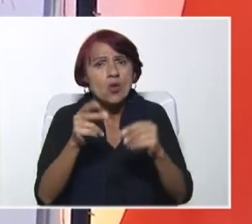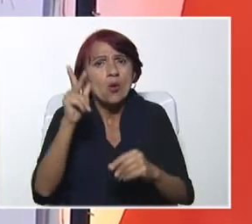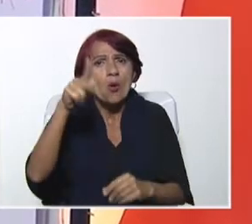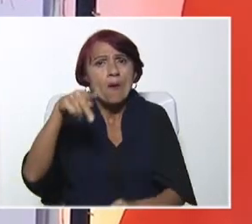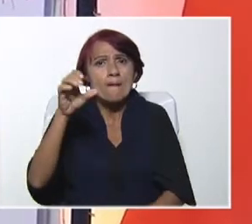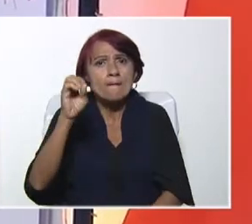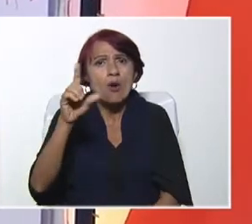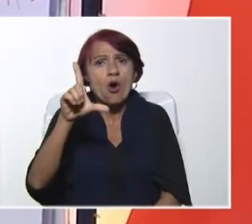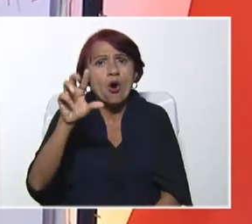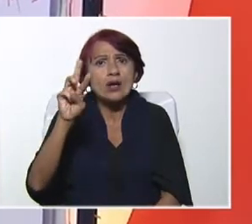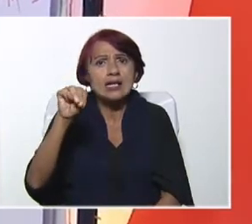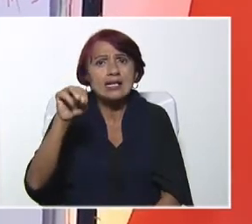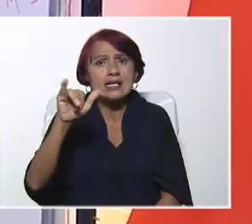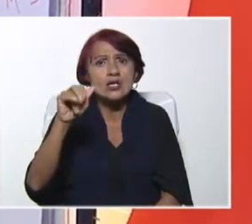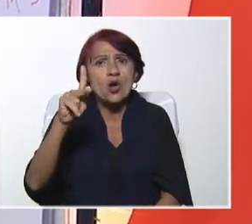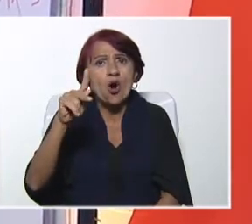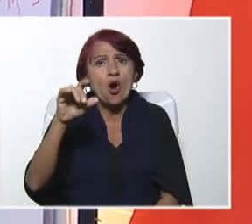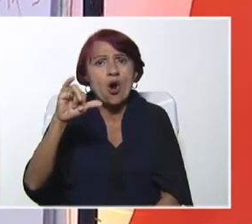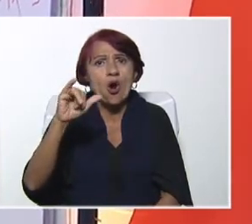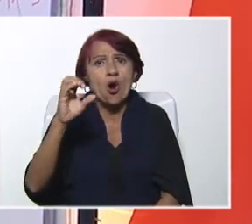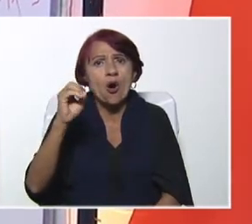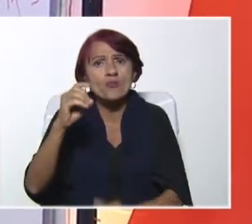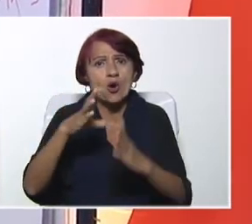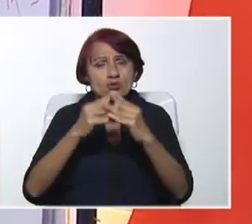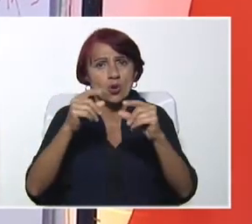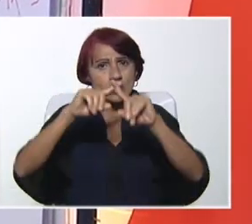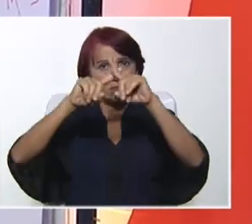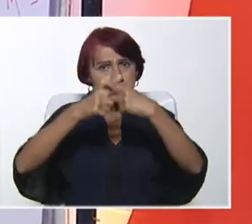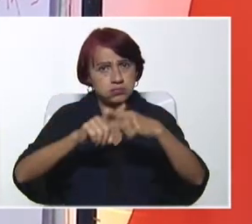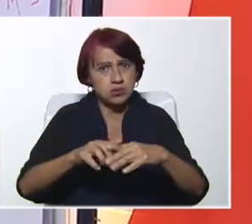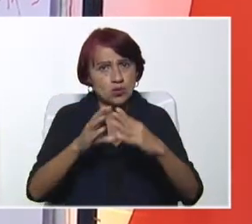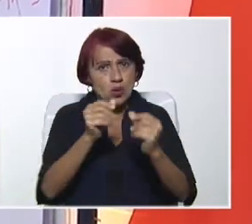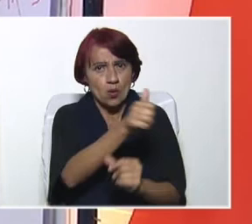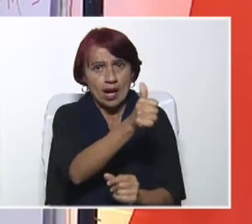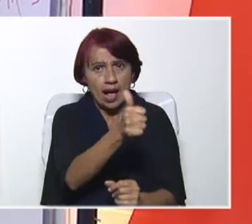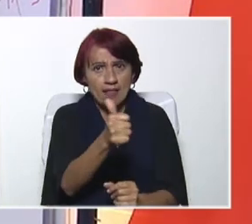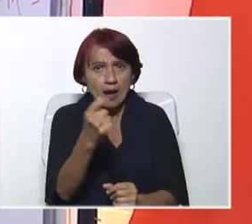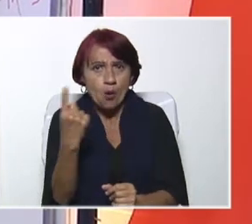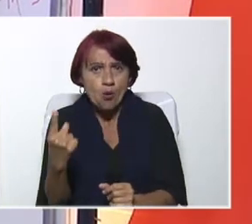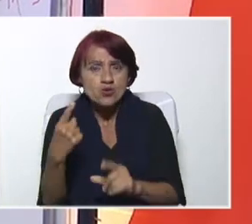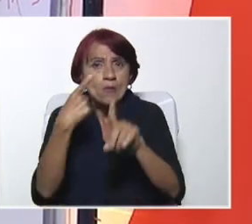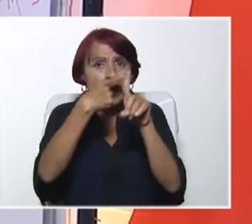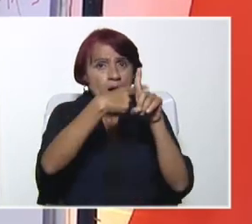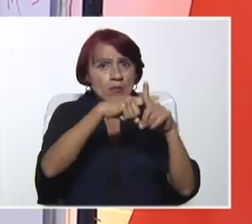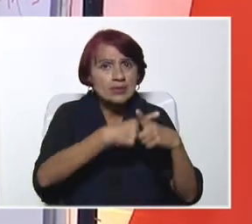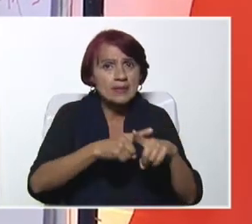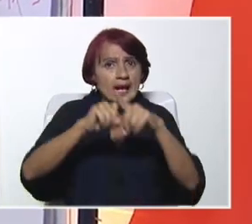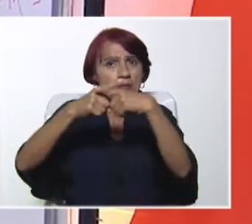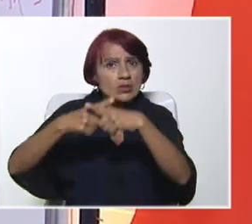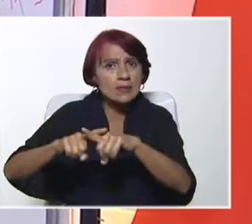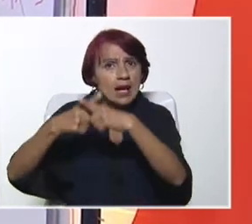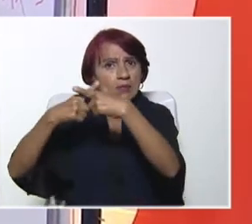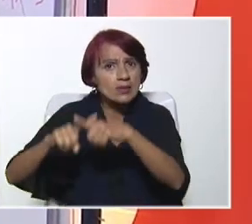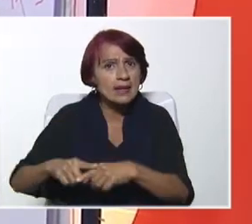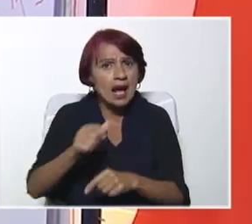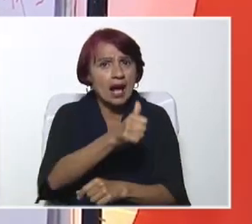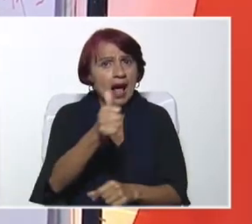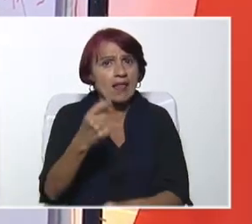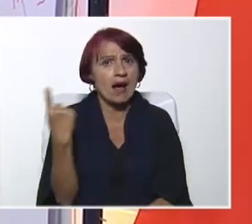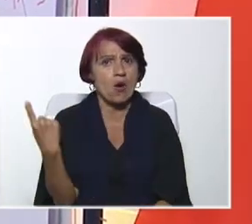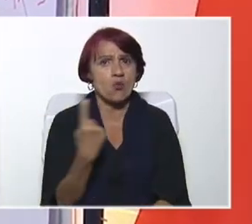caso vamos a multiplicar por menos cada uno de los monomios que conforman el